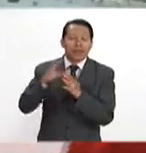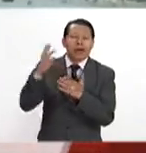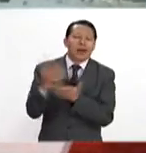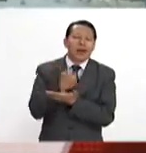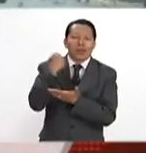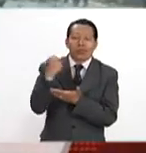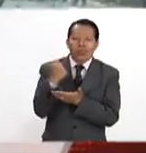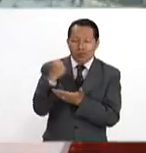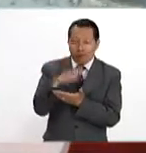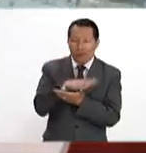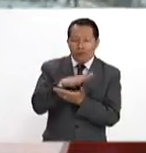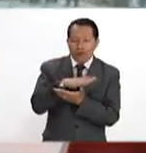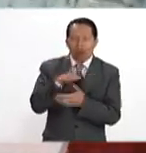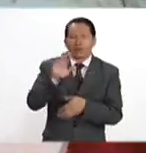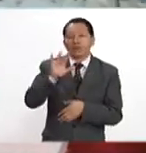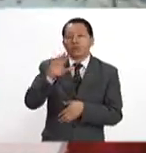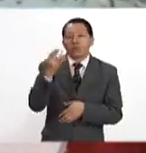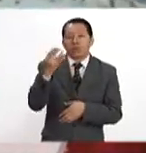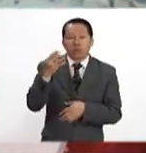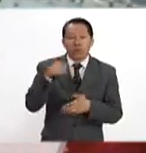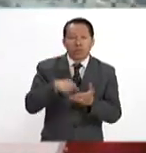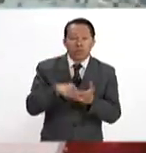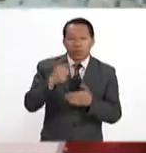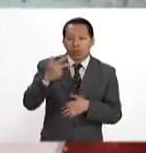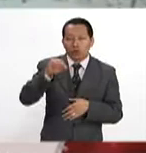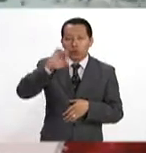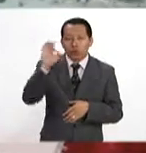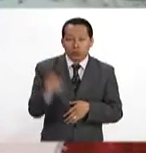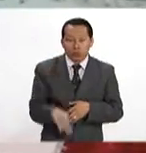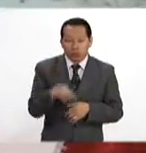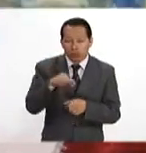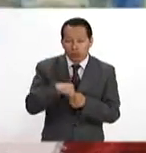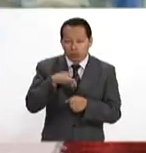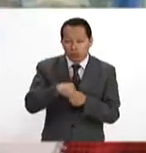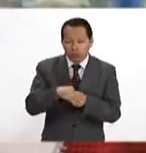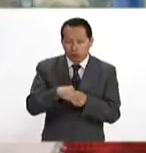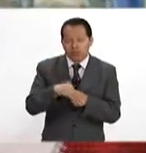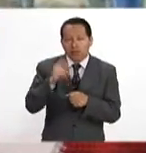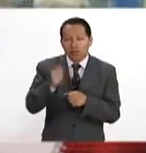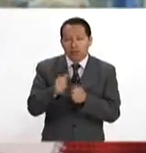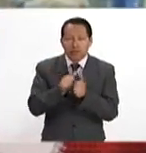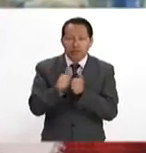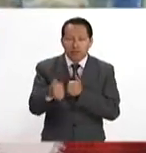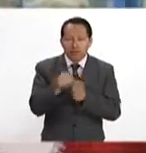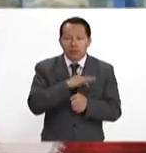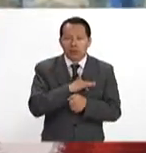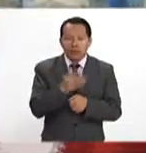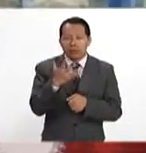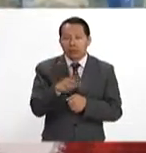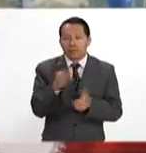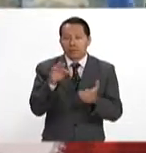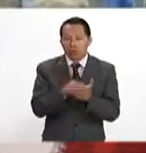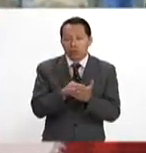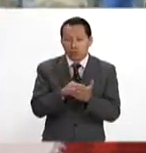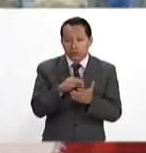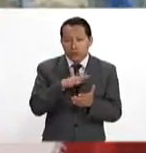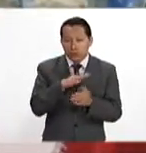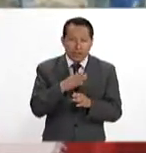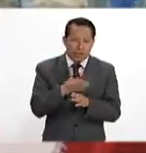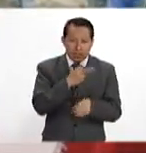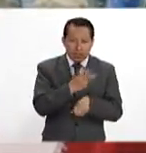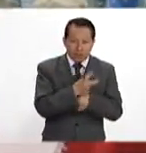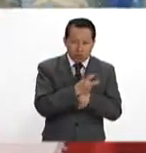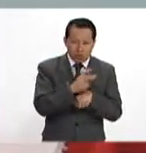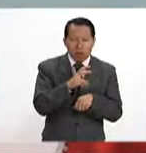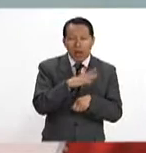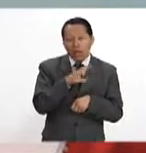elecciones generales con el 54.8% de los votos, una ventaja de más de 10 puntos sobre Odinga, quien